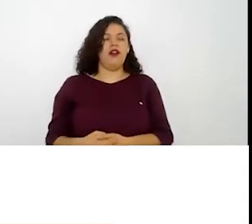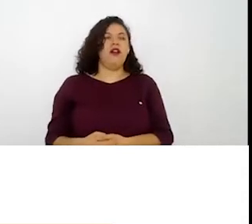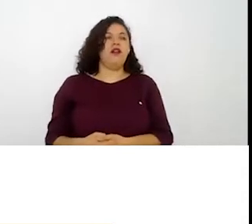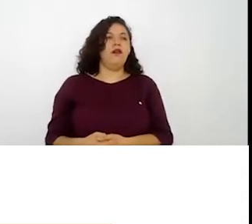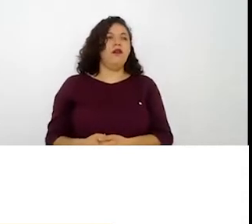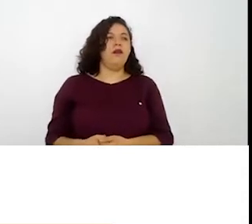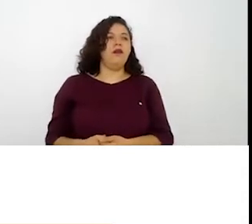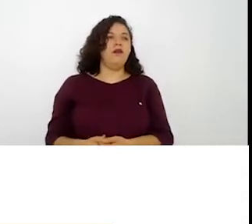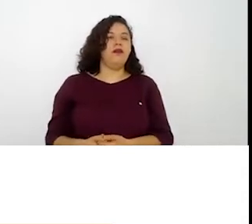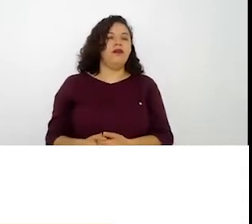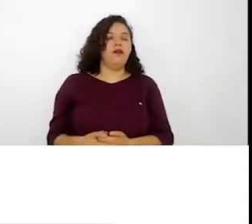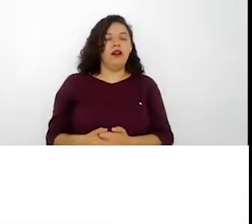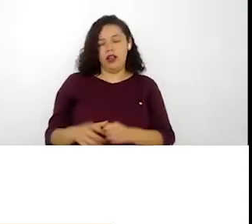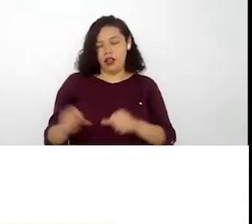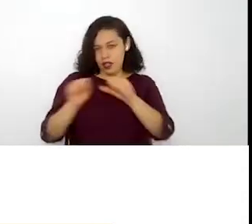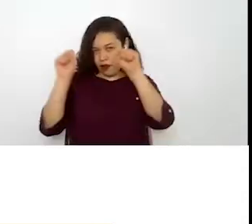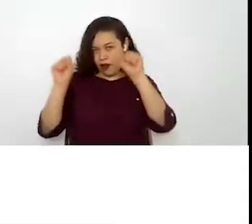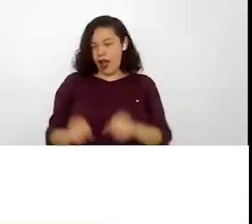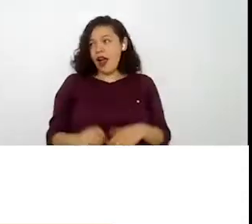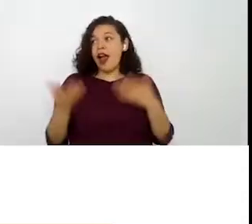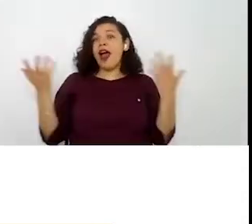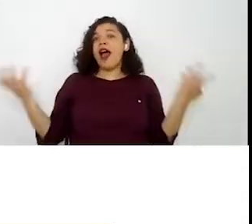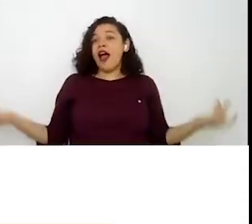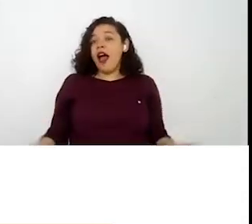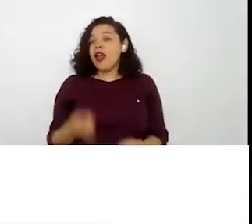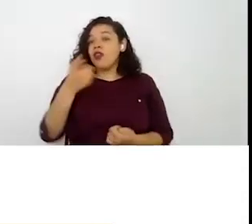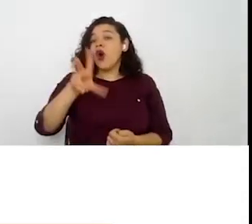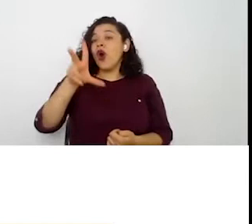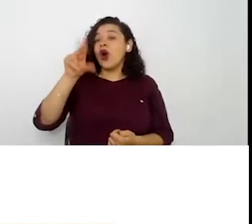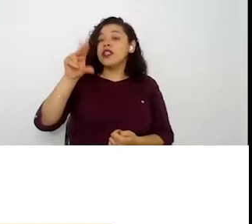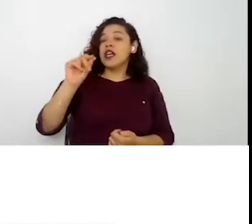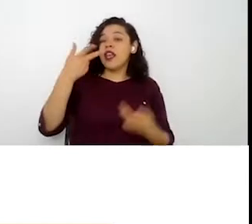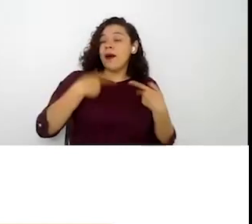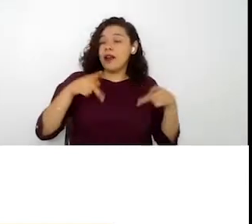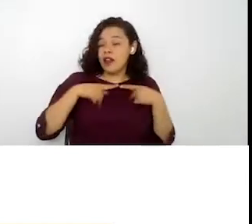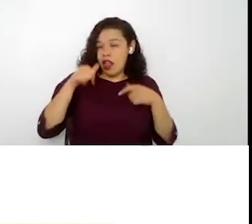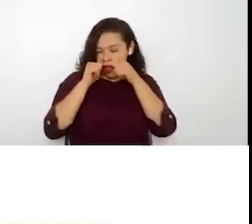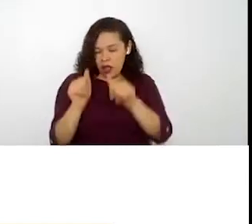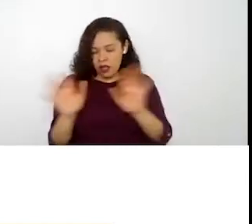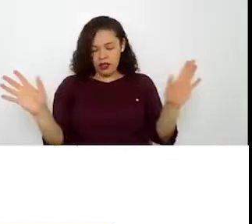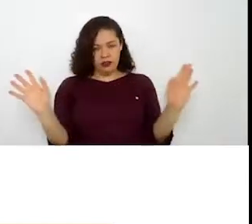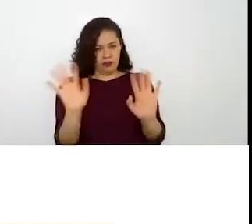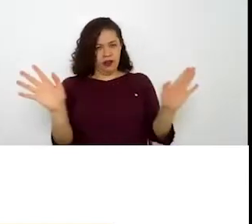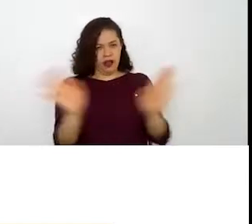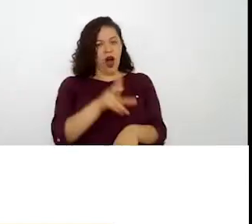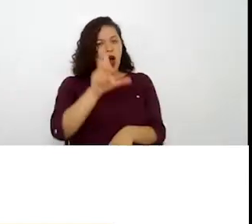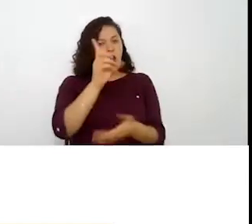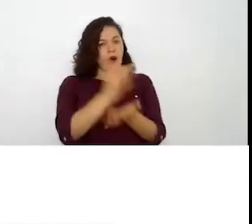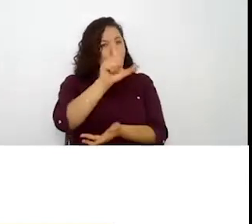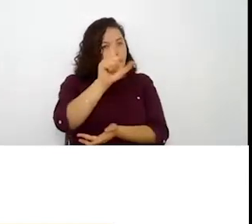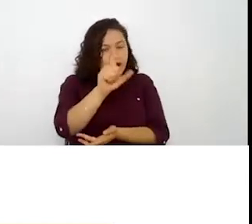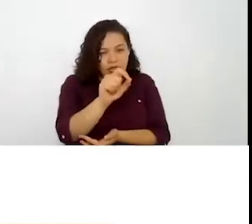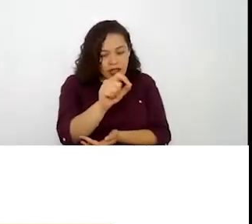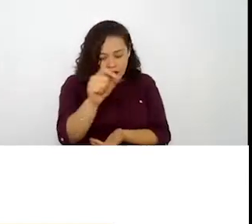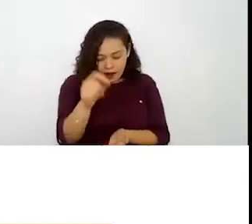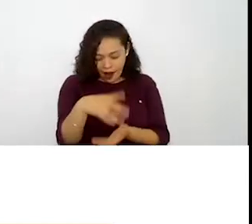mismo diga Ah entonces vas a atender a 80 personas no no no no no no sólo 20 Ah bueno